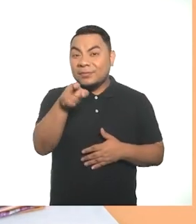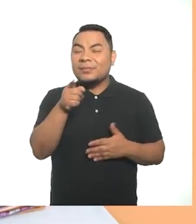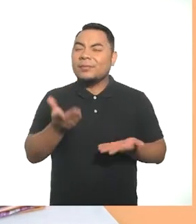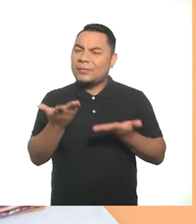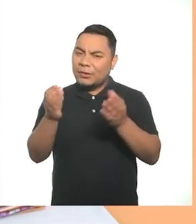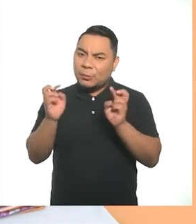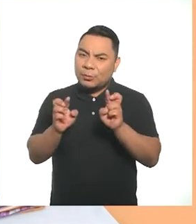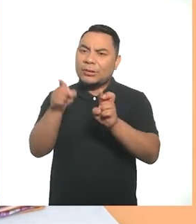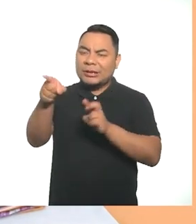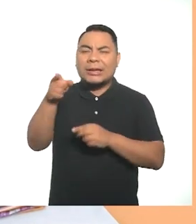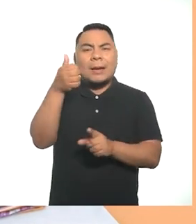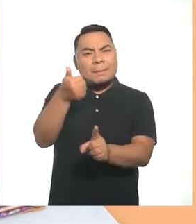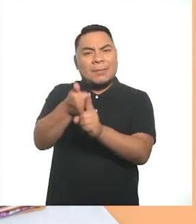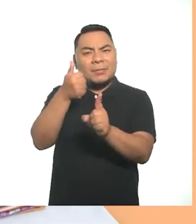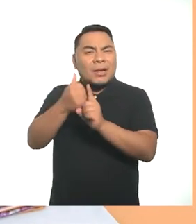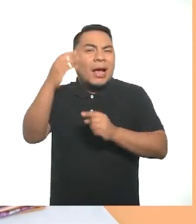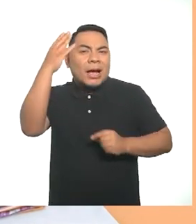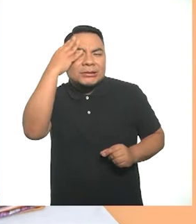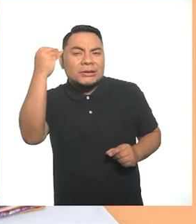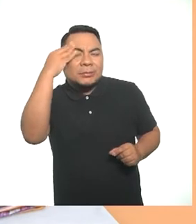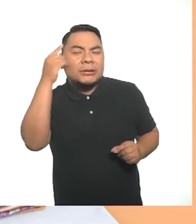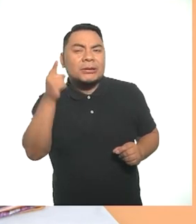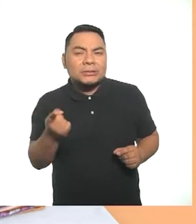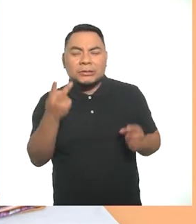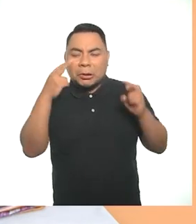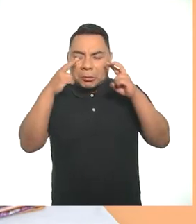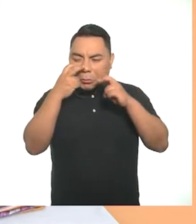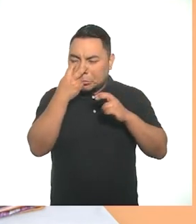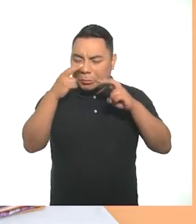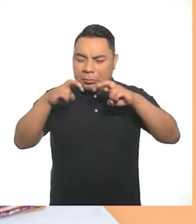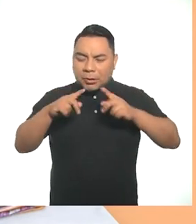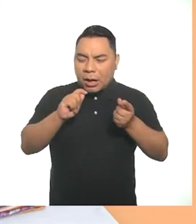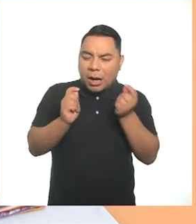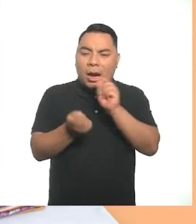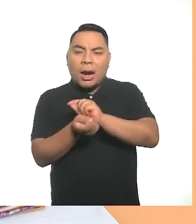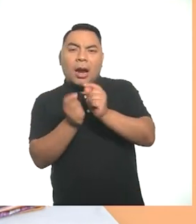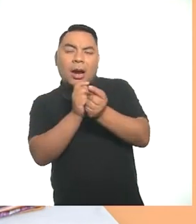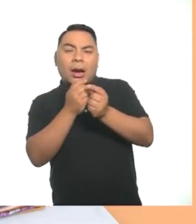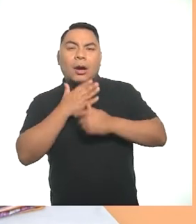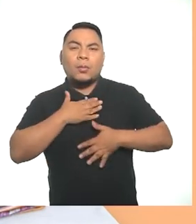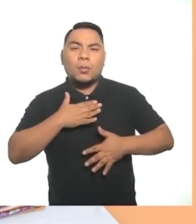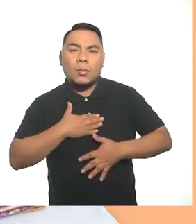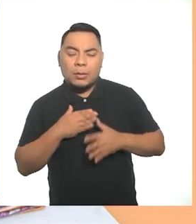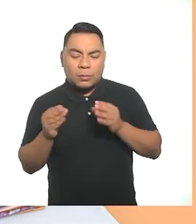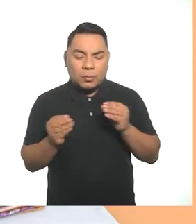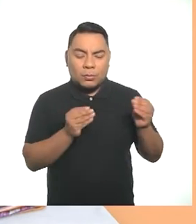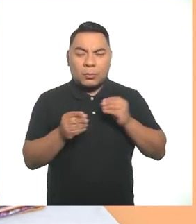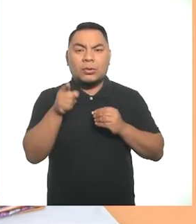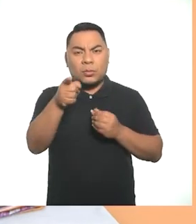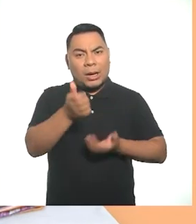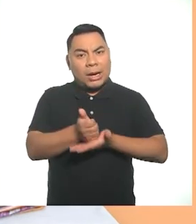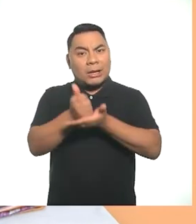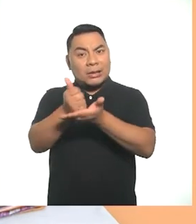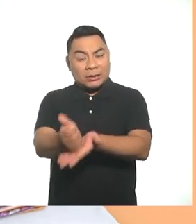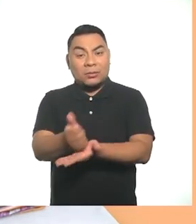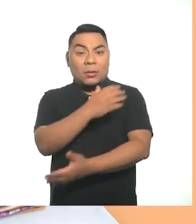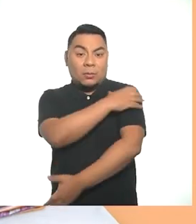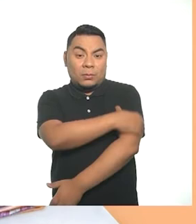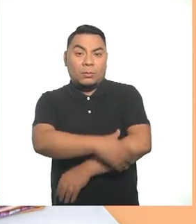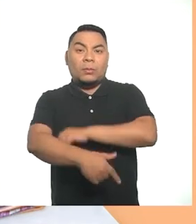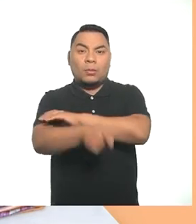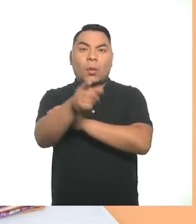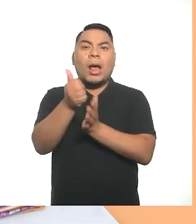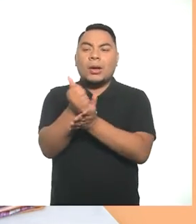la oportunidad de que experimente los cambios corporales. Ayúdenle, si es necesario, moviendo